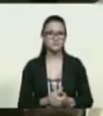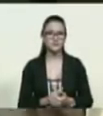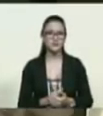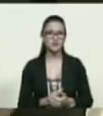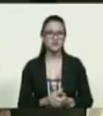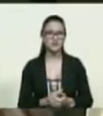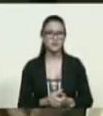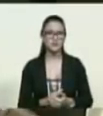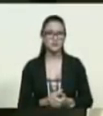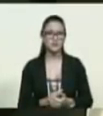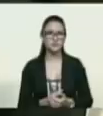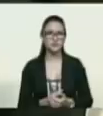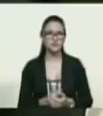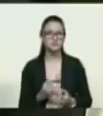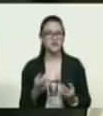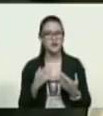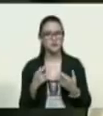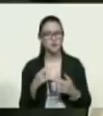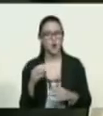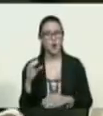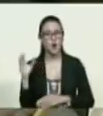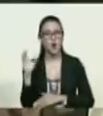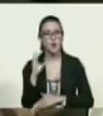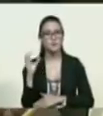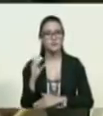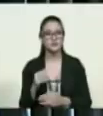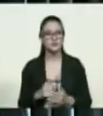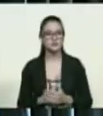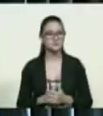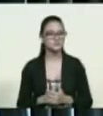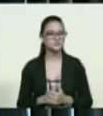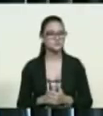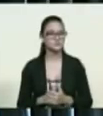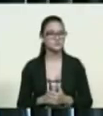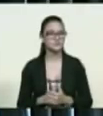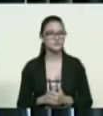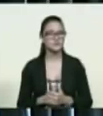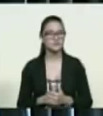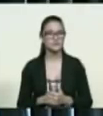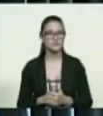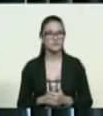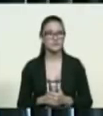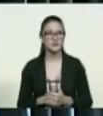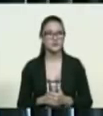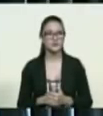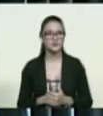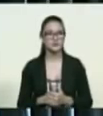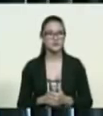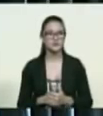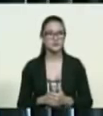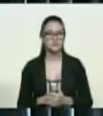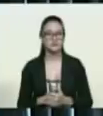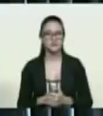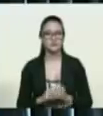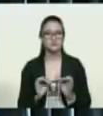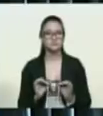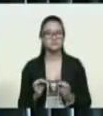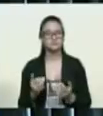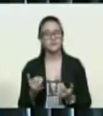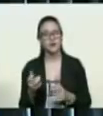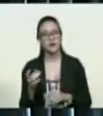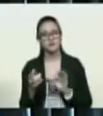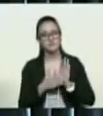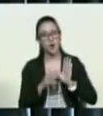se vislumbra toda esta relación con Colombia política? Empiezo por el final de su pregunta. El presidente Maduro va a defender la Constitución de la República Bolivariana de